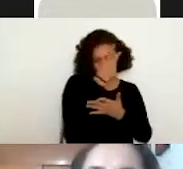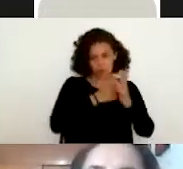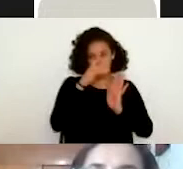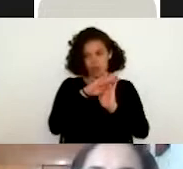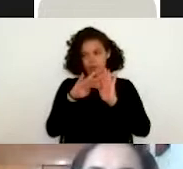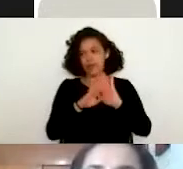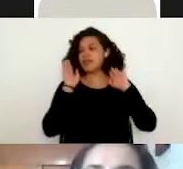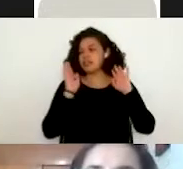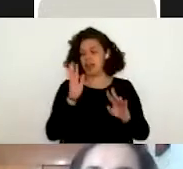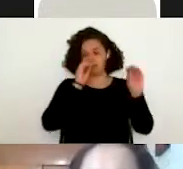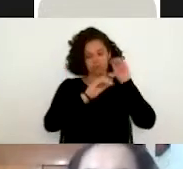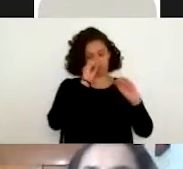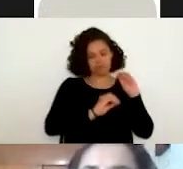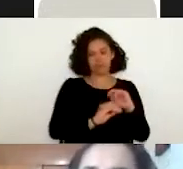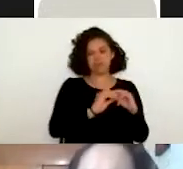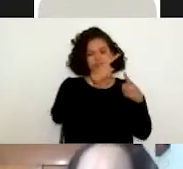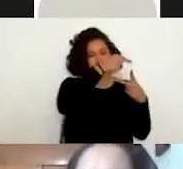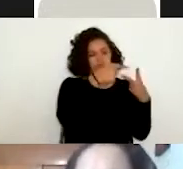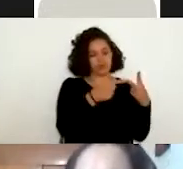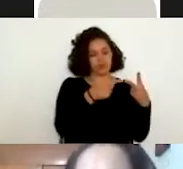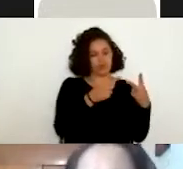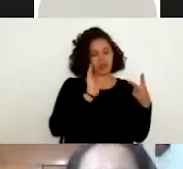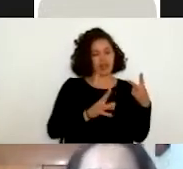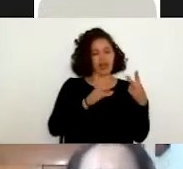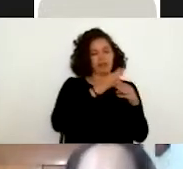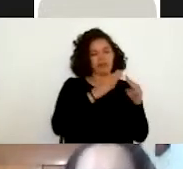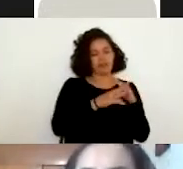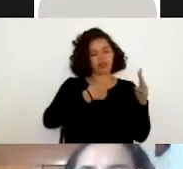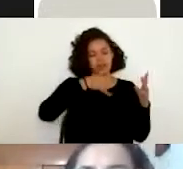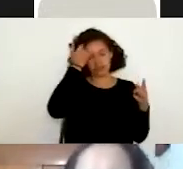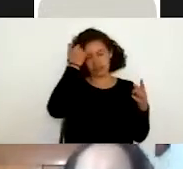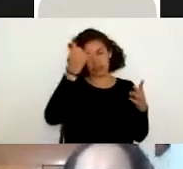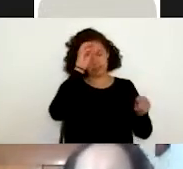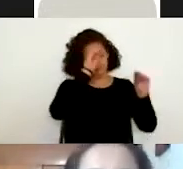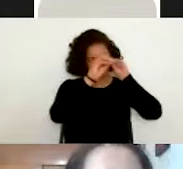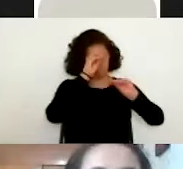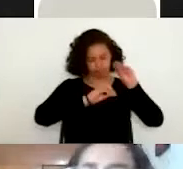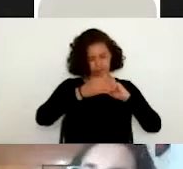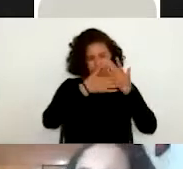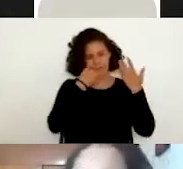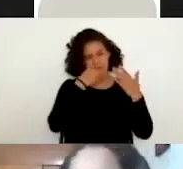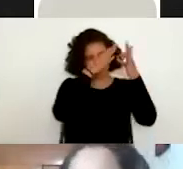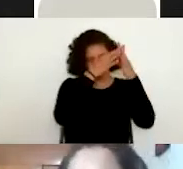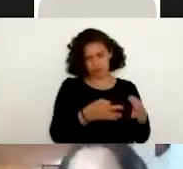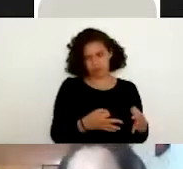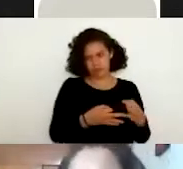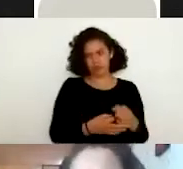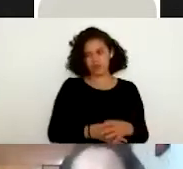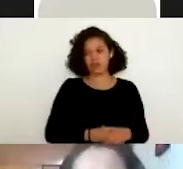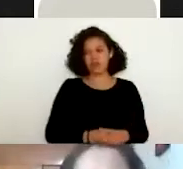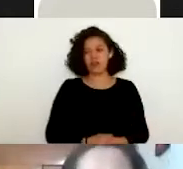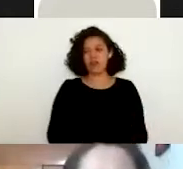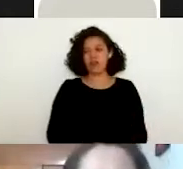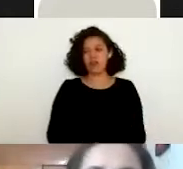ya esto va a ser la herramienta para concretar esas ideas que ya teníamos en esos planes o en las líneas estratégicas de